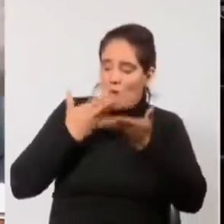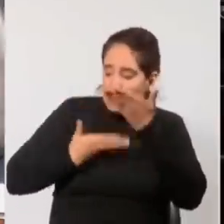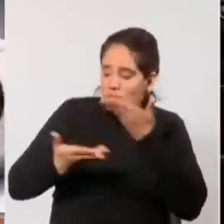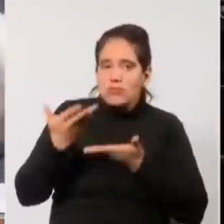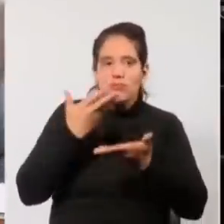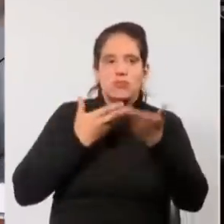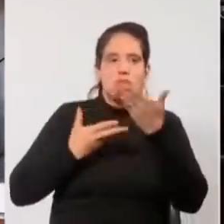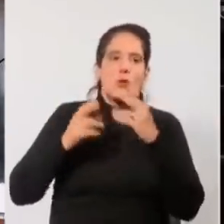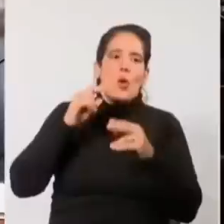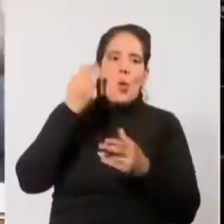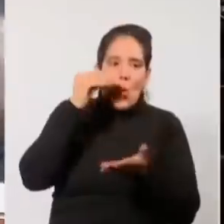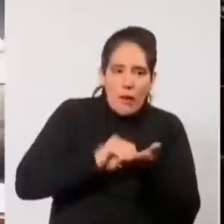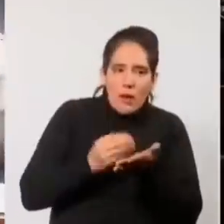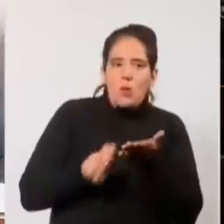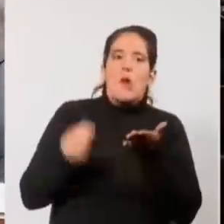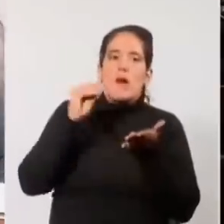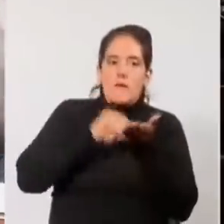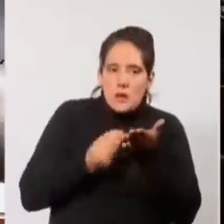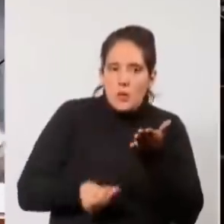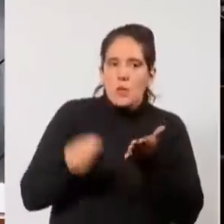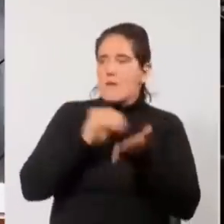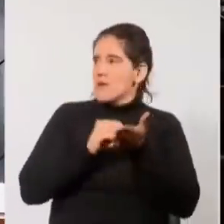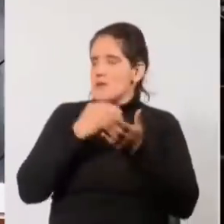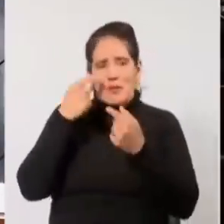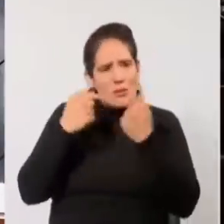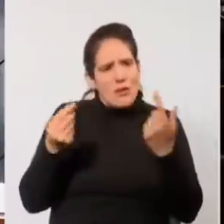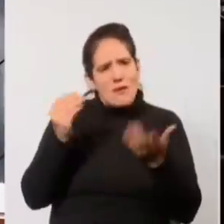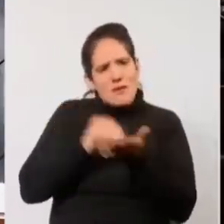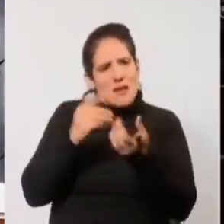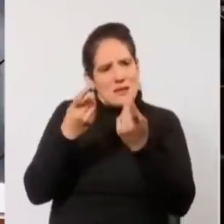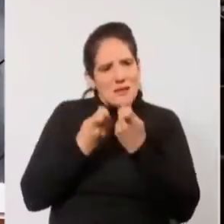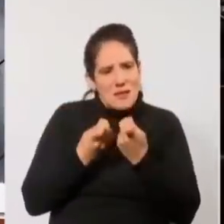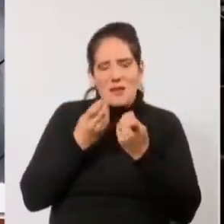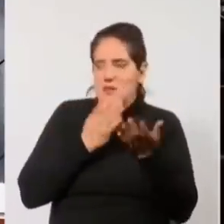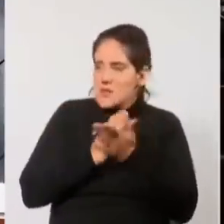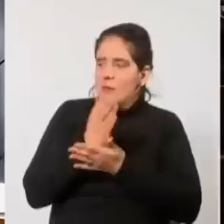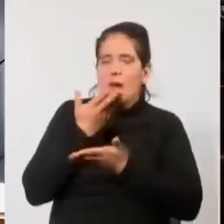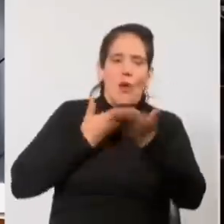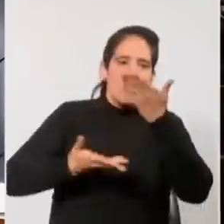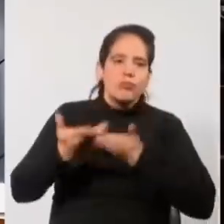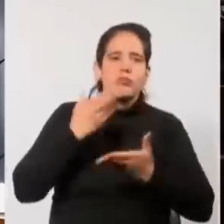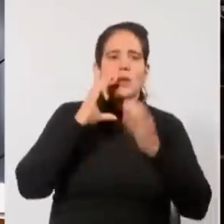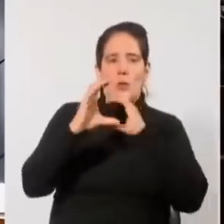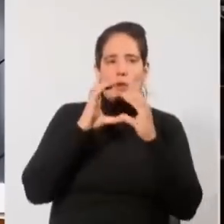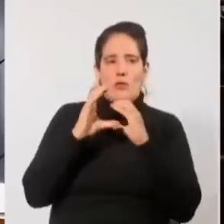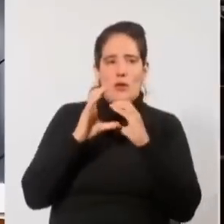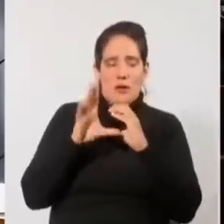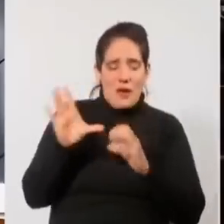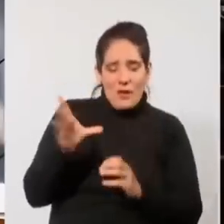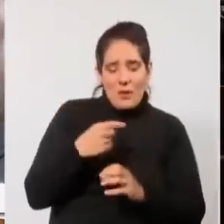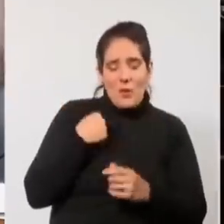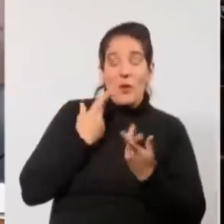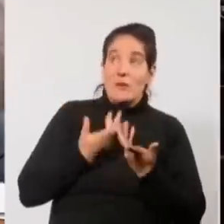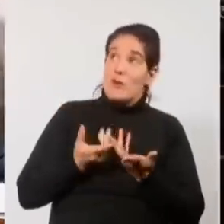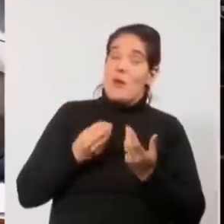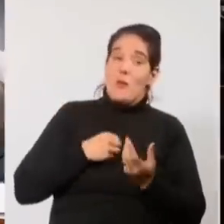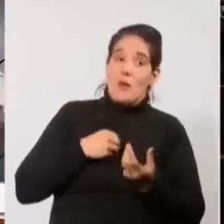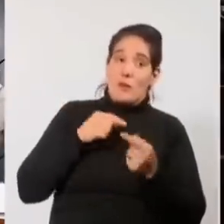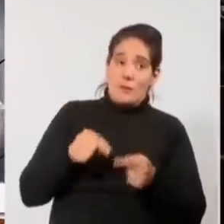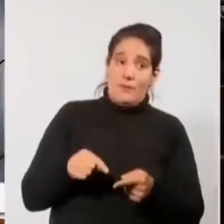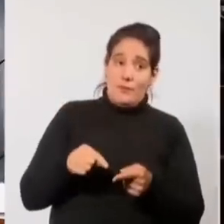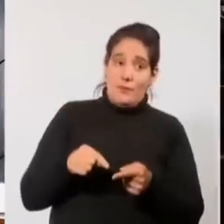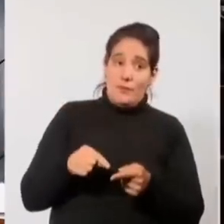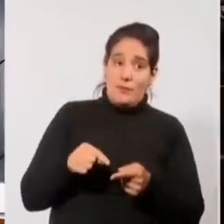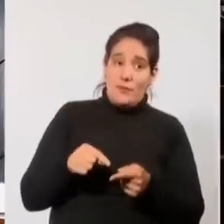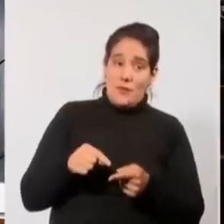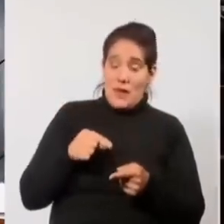Una, otra y otra y otra vez y cuantas veces sea necesario el diálogo. Y todos tuvimos muchas expectativas y ahí participó